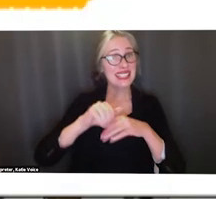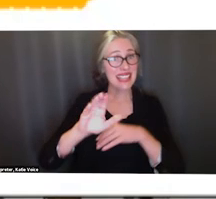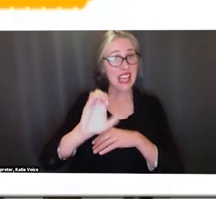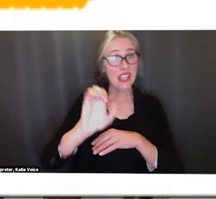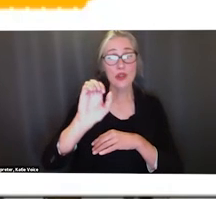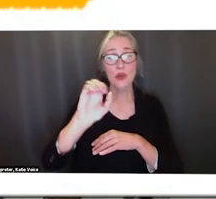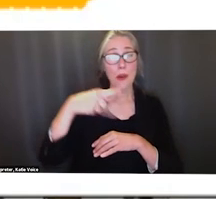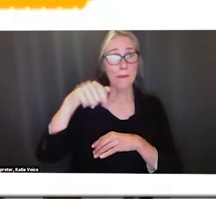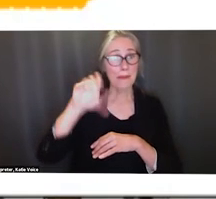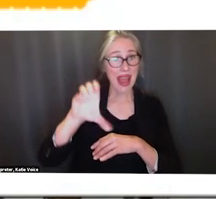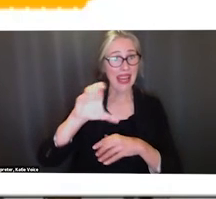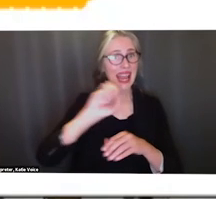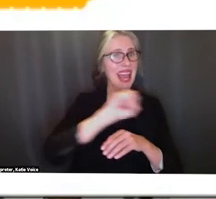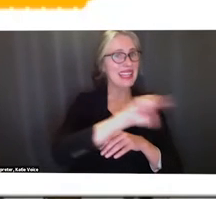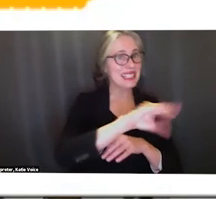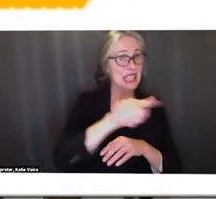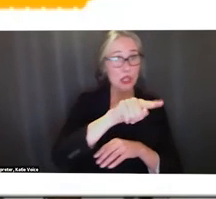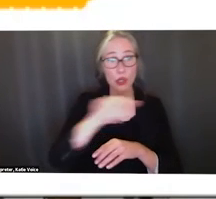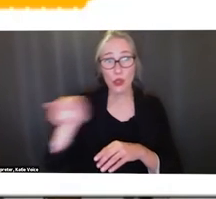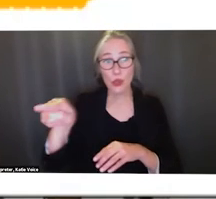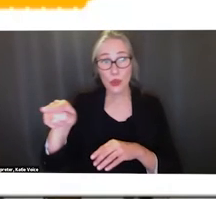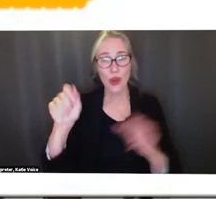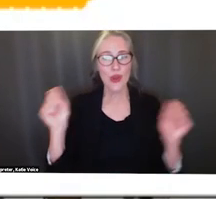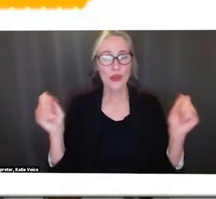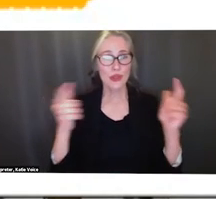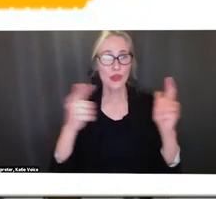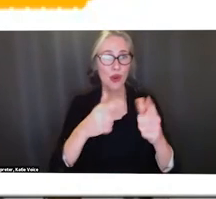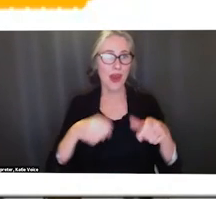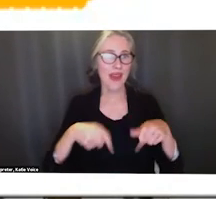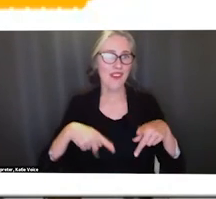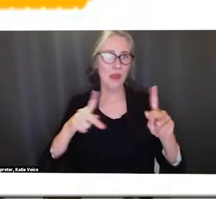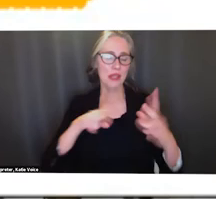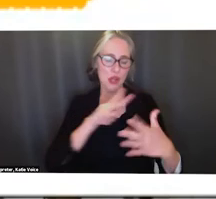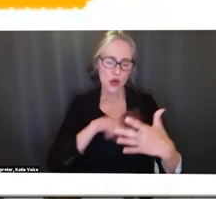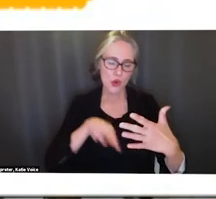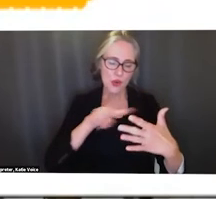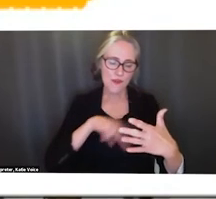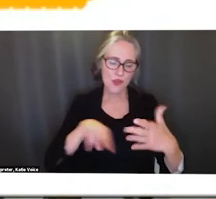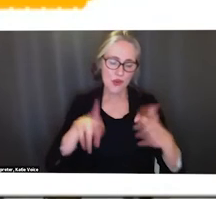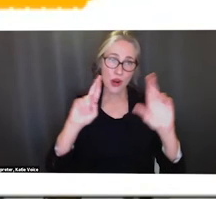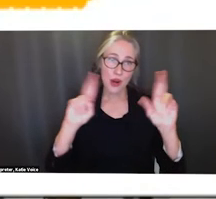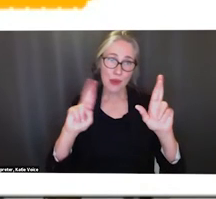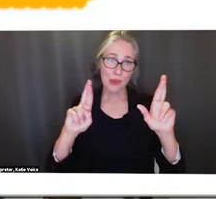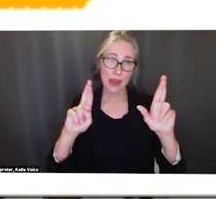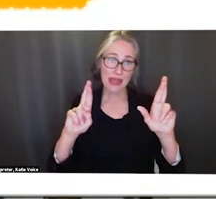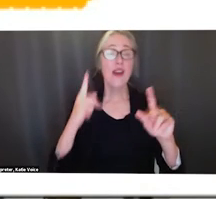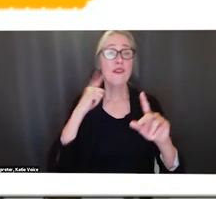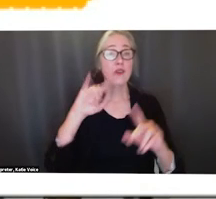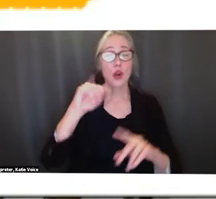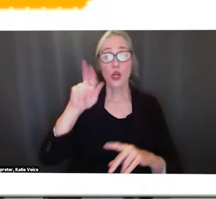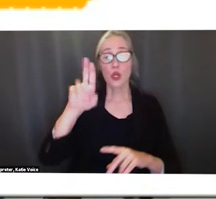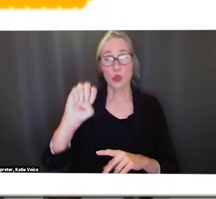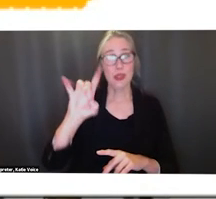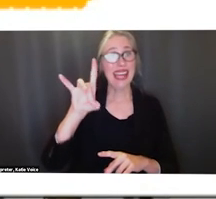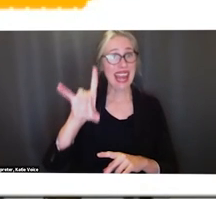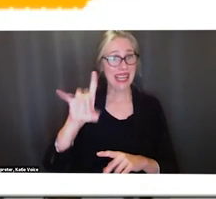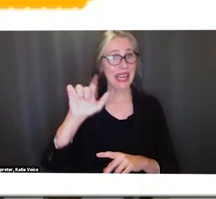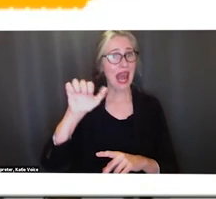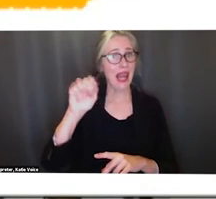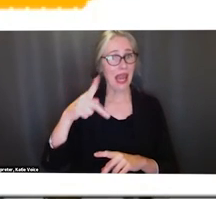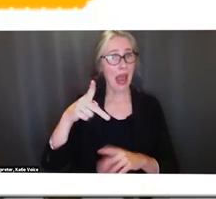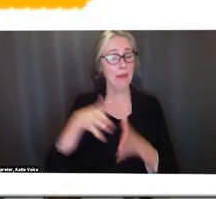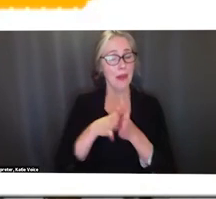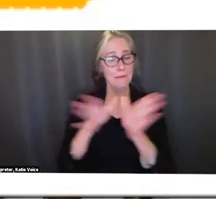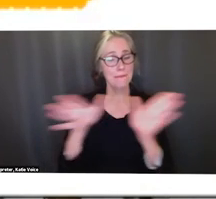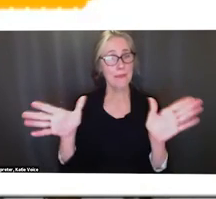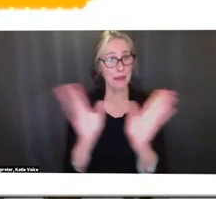que todo el mundo tenga la oportunidad de consultarlo y prepararse para la audiencia pública del LCAP el 8 de junio. Y por